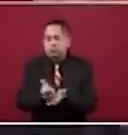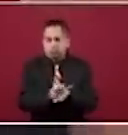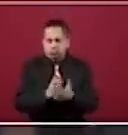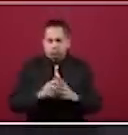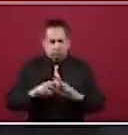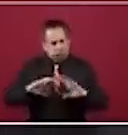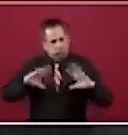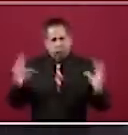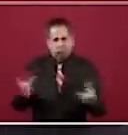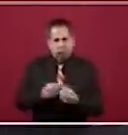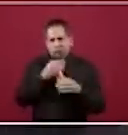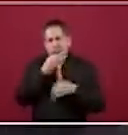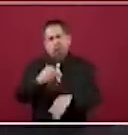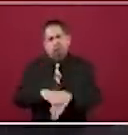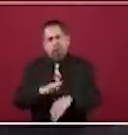corte